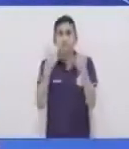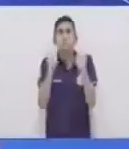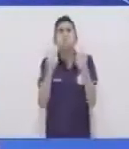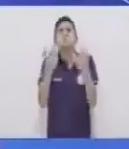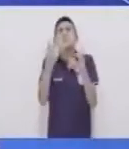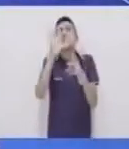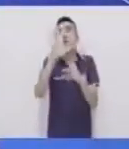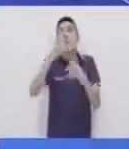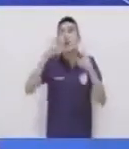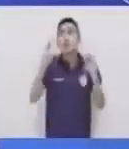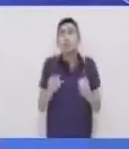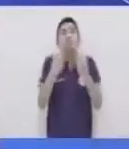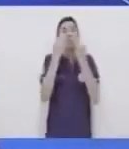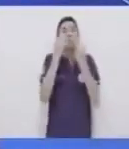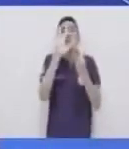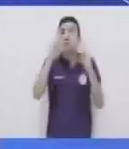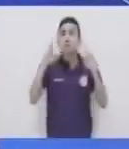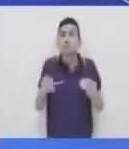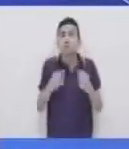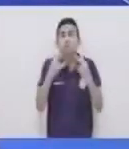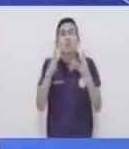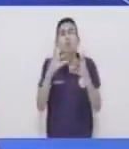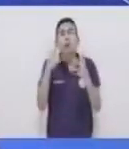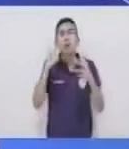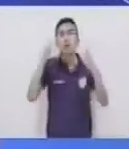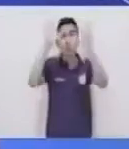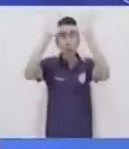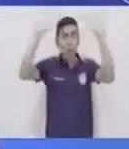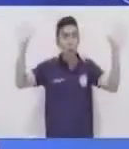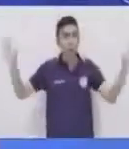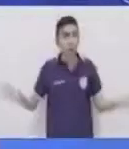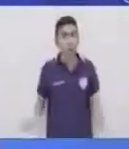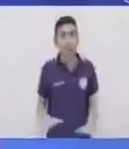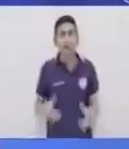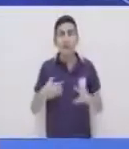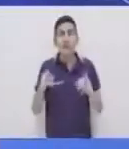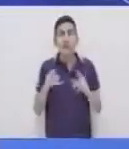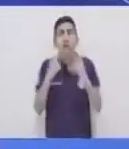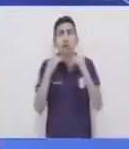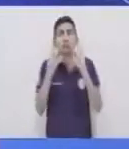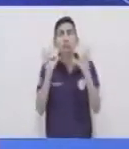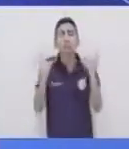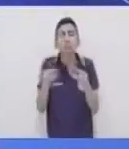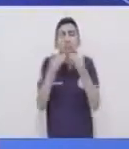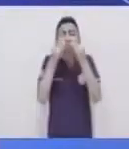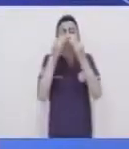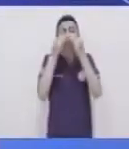Vamos a hacer 5 respiraciones profundas. Muy bien.